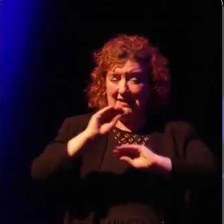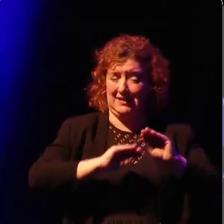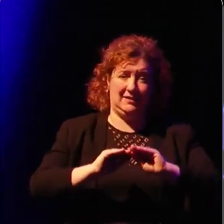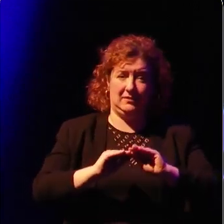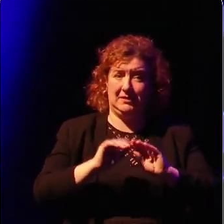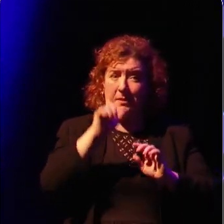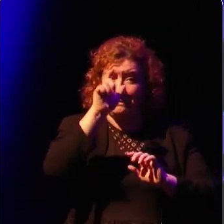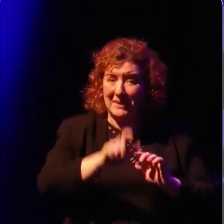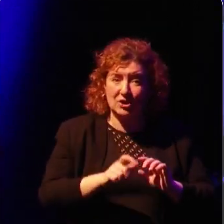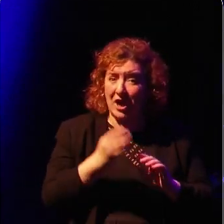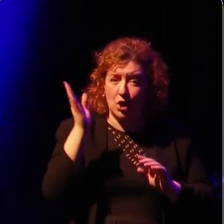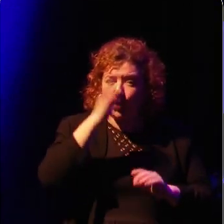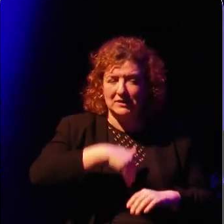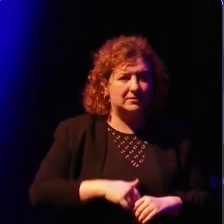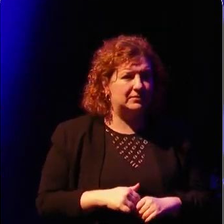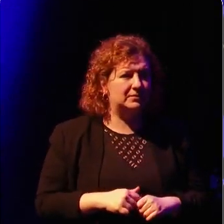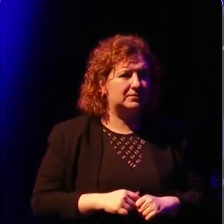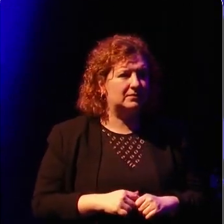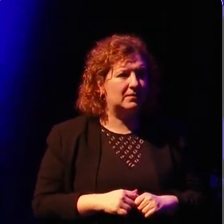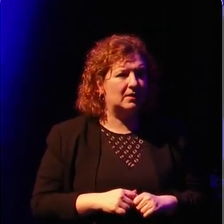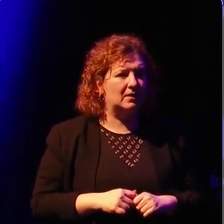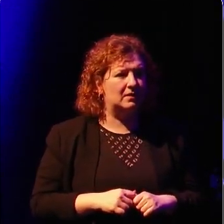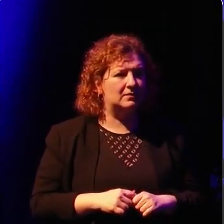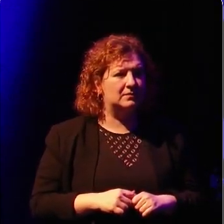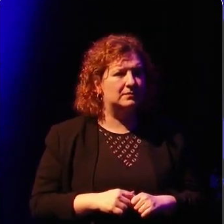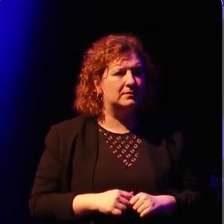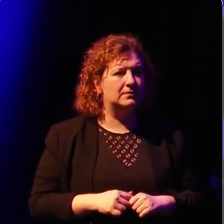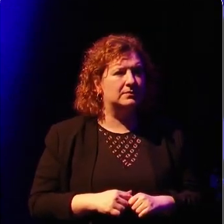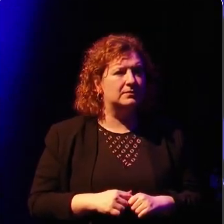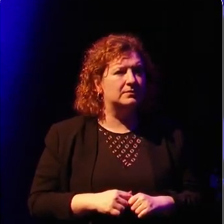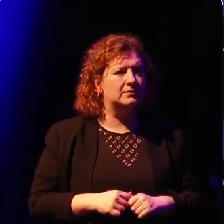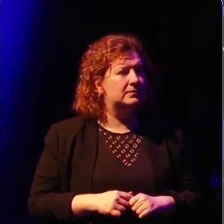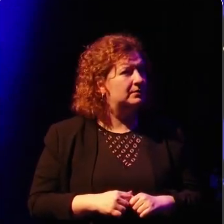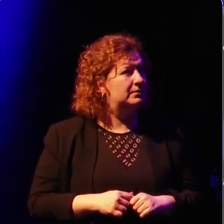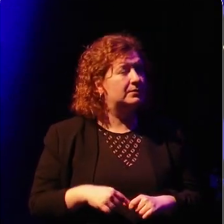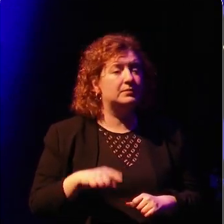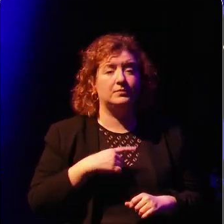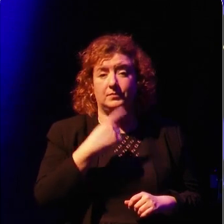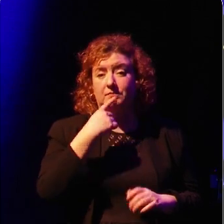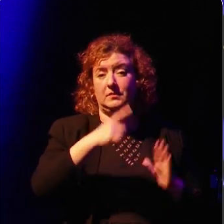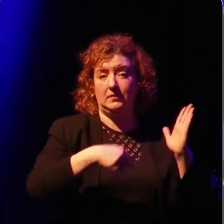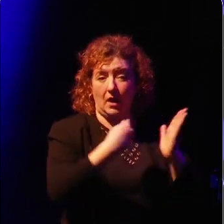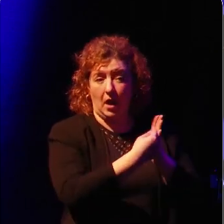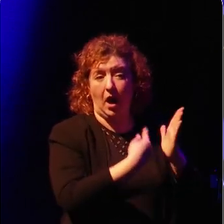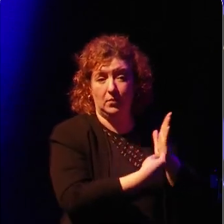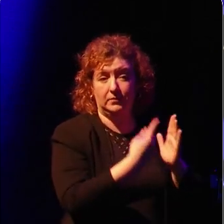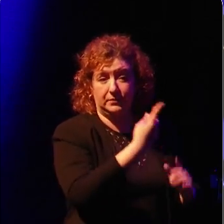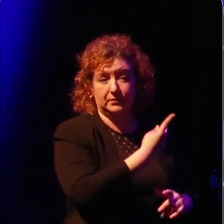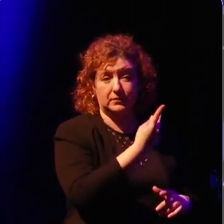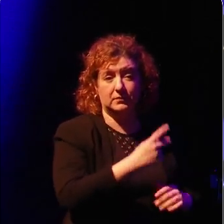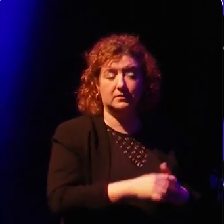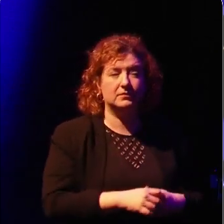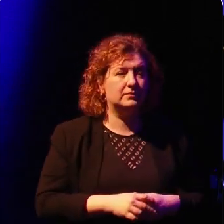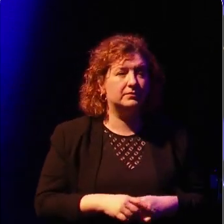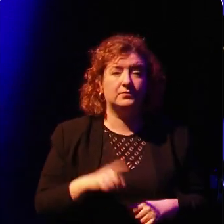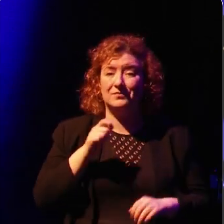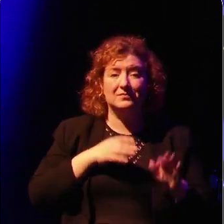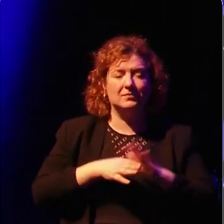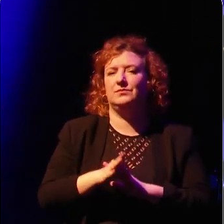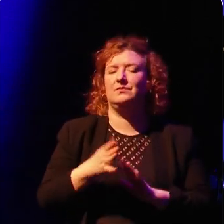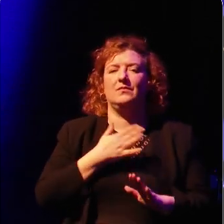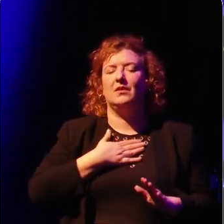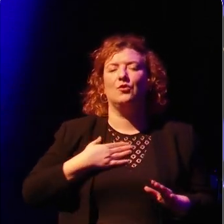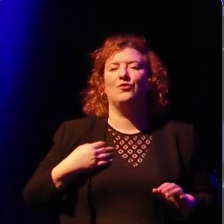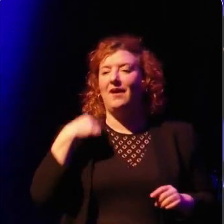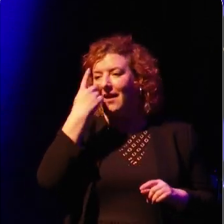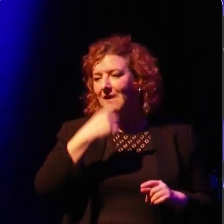esa persona. Las puedo mostrar tranquilamente porque sé que no existen. Anotaros eso, que cada vez que te conectes ahí, te va a